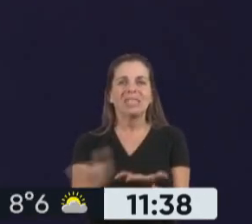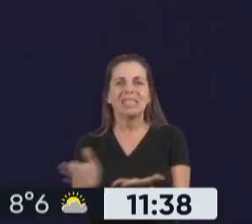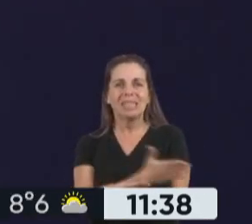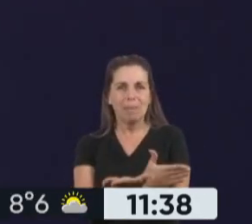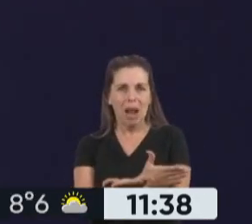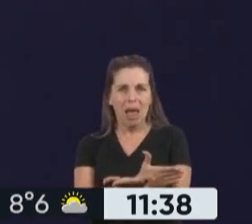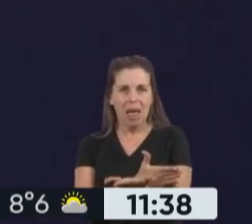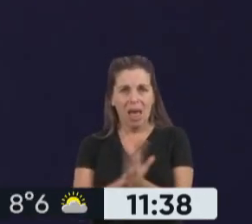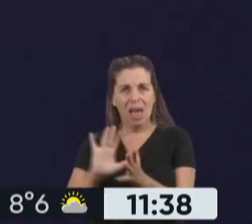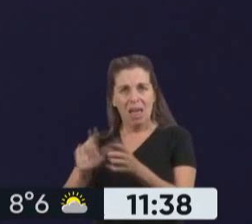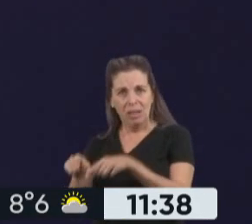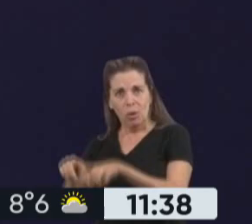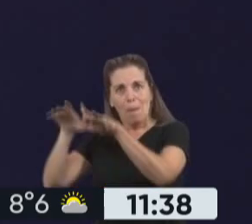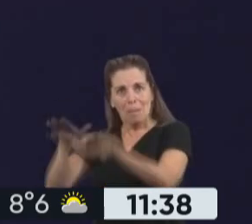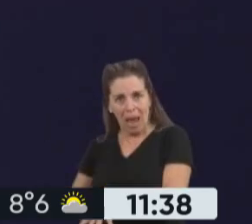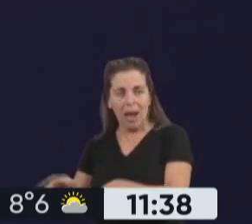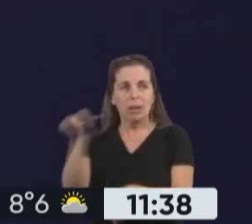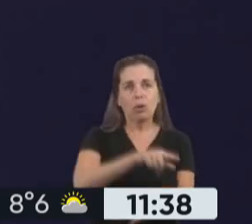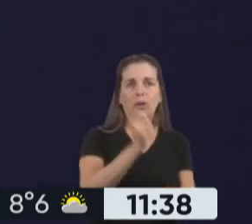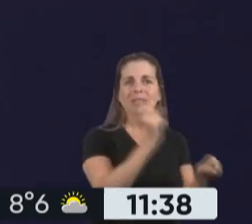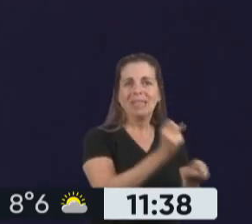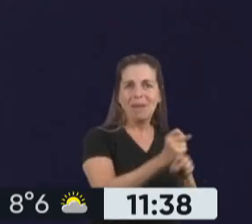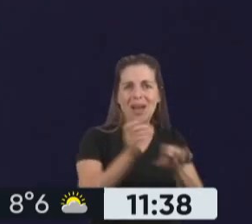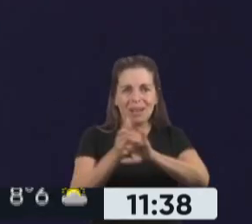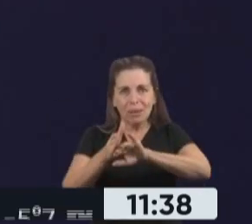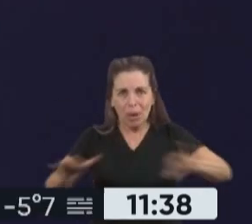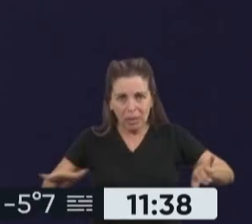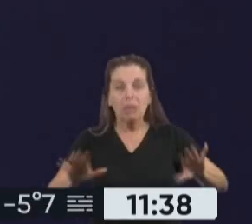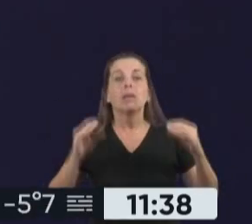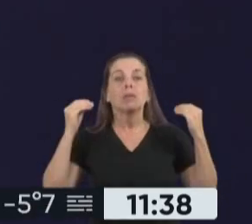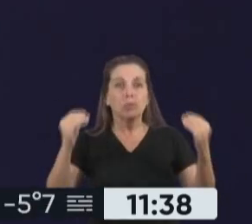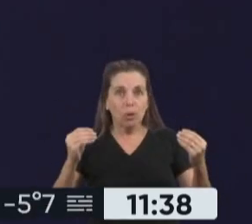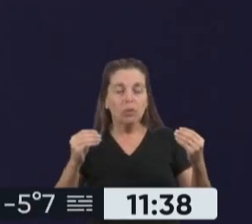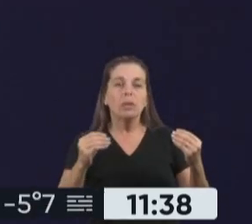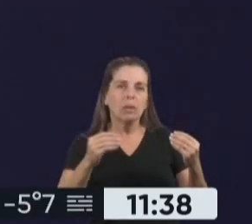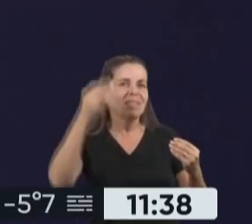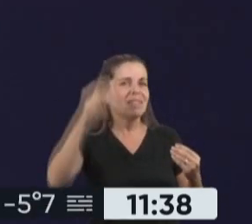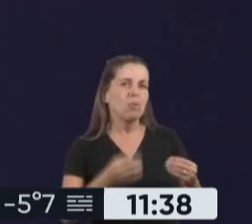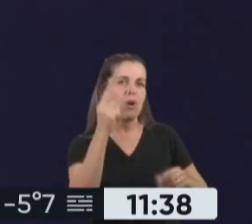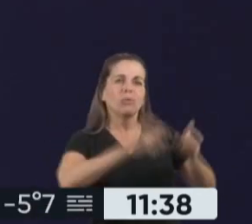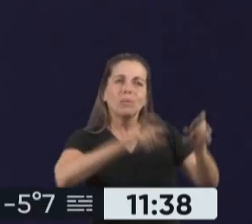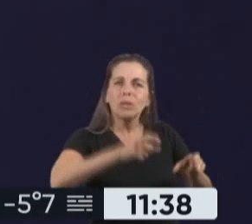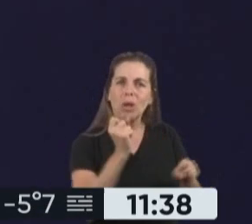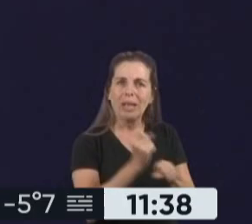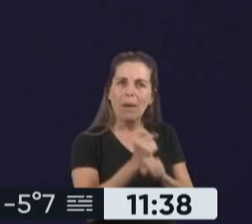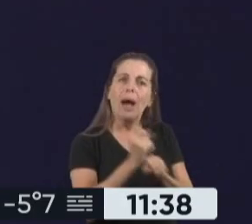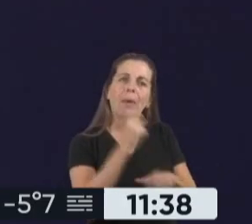tristeza de algunos pocos, la Argentina de los que trabajan va a ser la que prevalecerá, no la